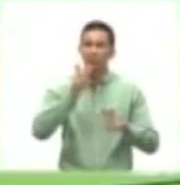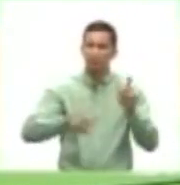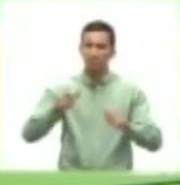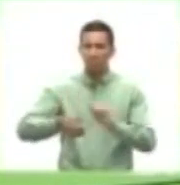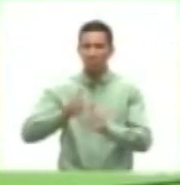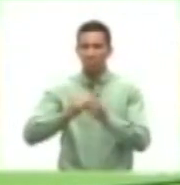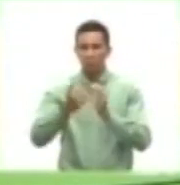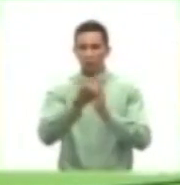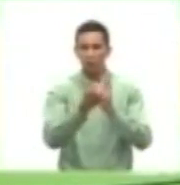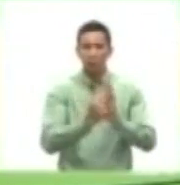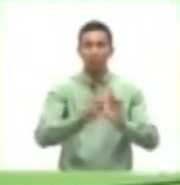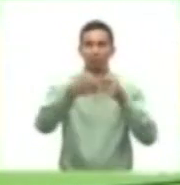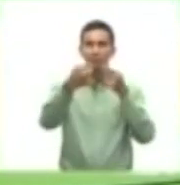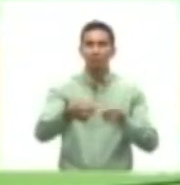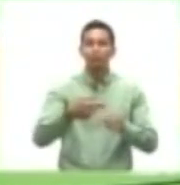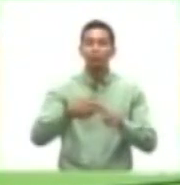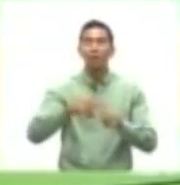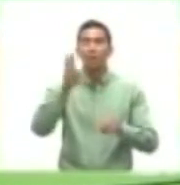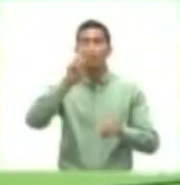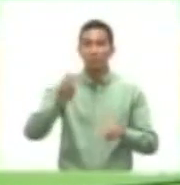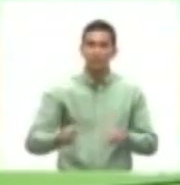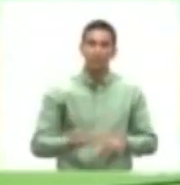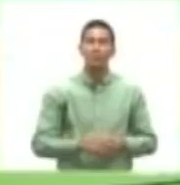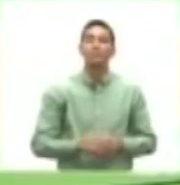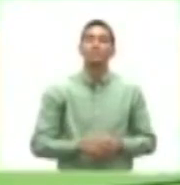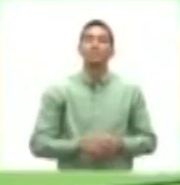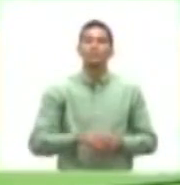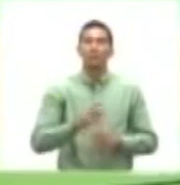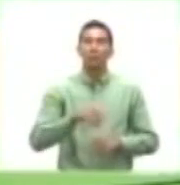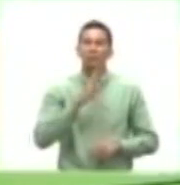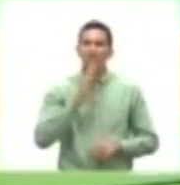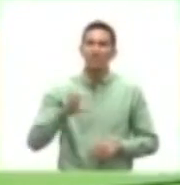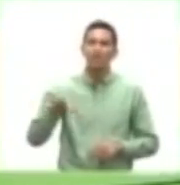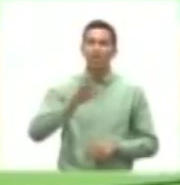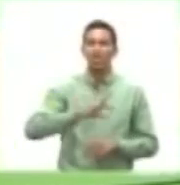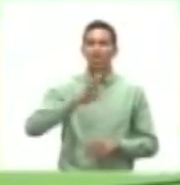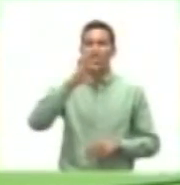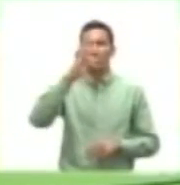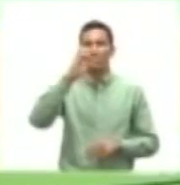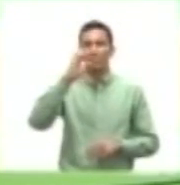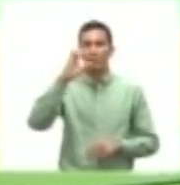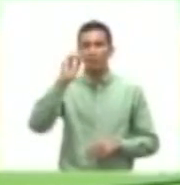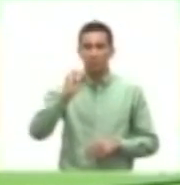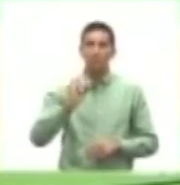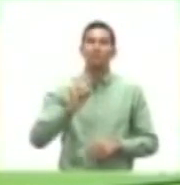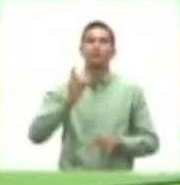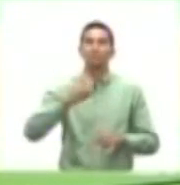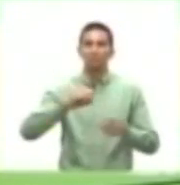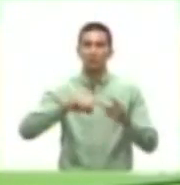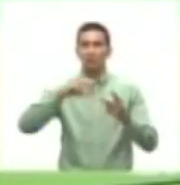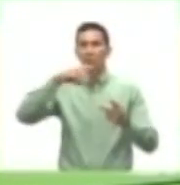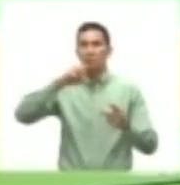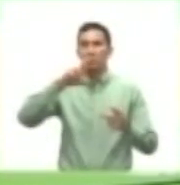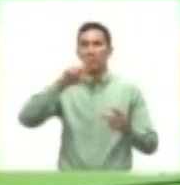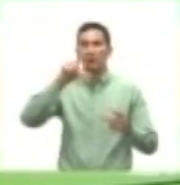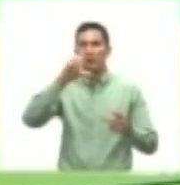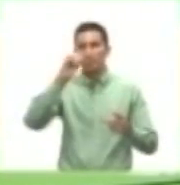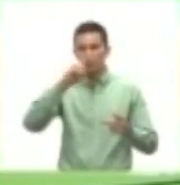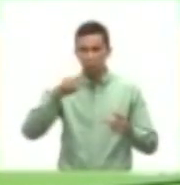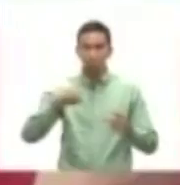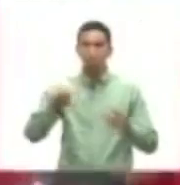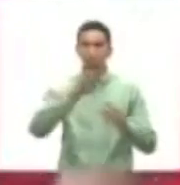se conoció con anticipación, reaparece el delantero barranquillero Teo Gutiérrez y el delantero juvenil Marlos Moreno. Más noticias deportivas a